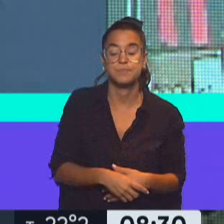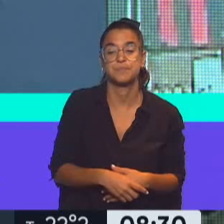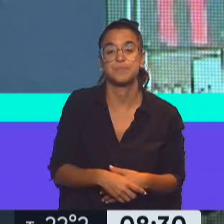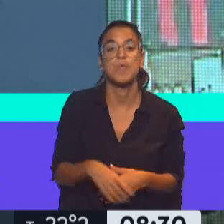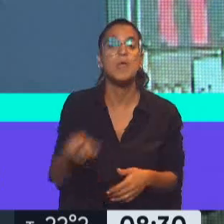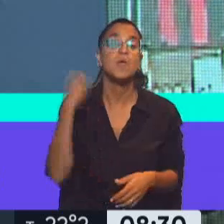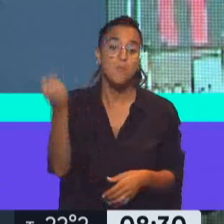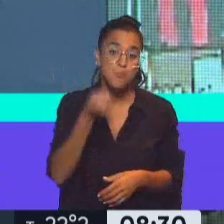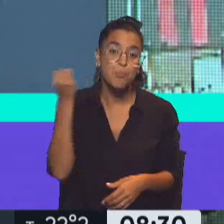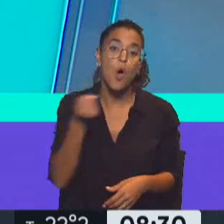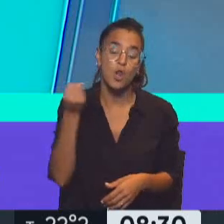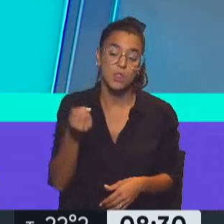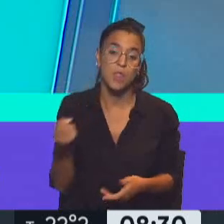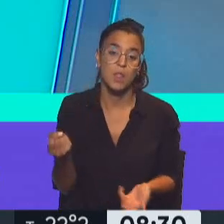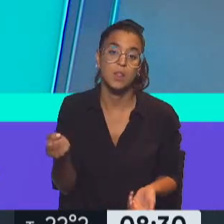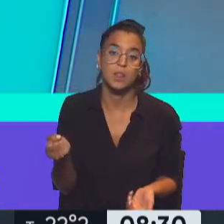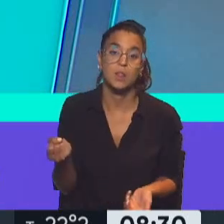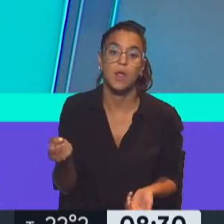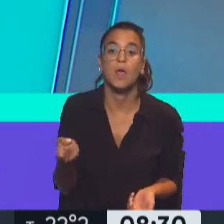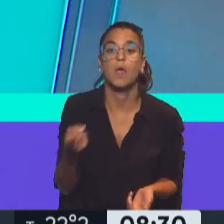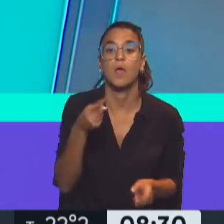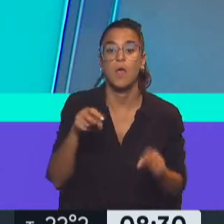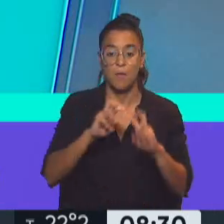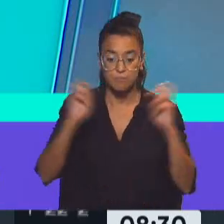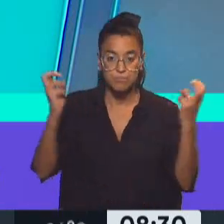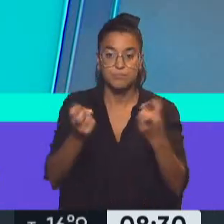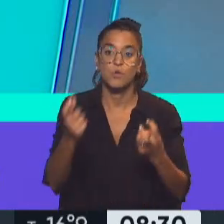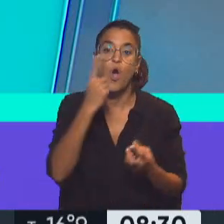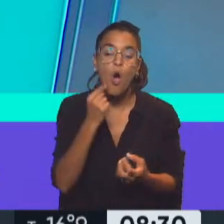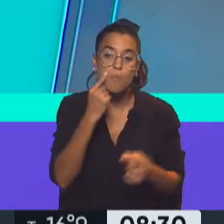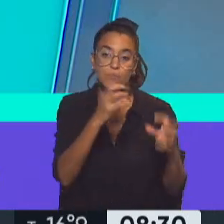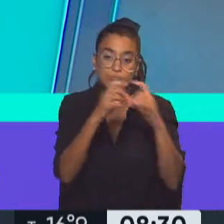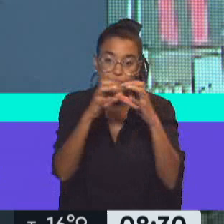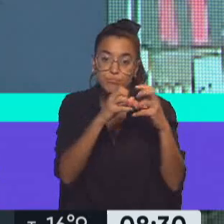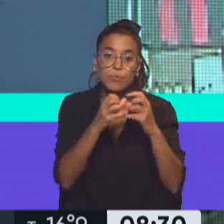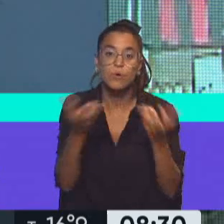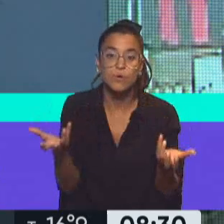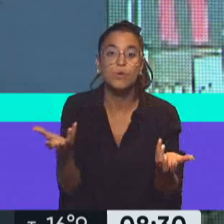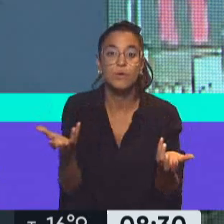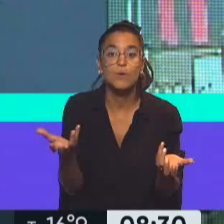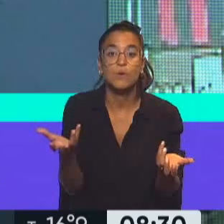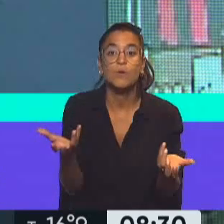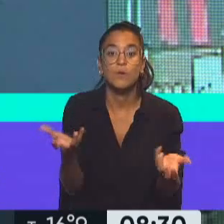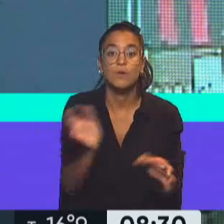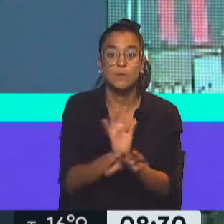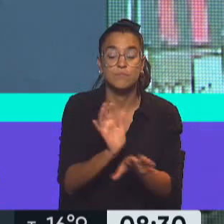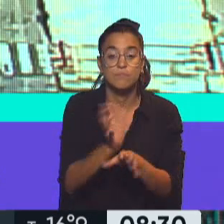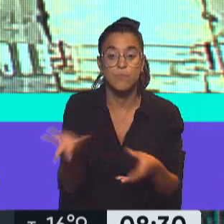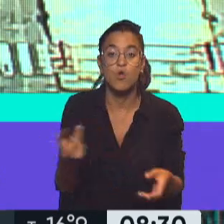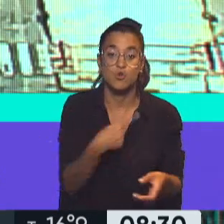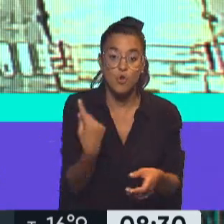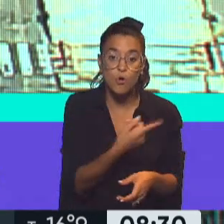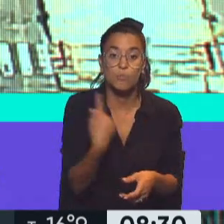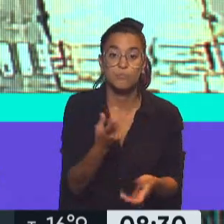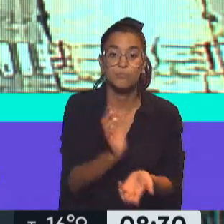es importante, digo, esta mesa de varones, digo, acá para discutir estos temas, digo, que no somos nosotros los que pero no se suele dar, ¿no? Somos nosotros los que